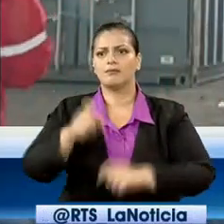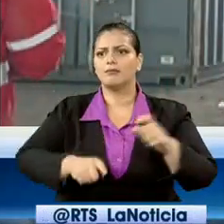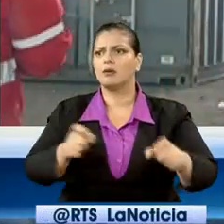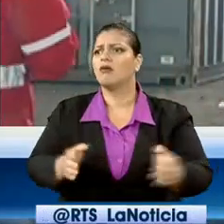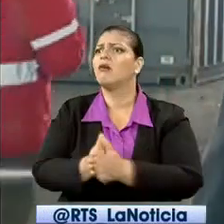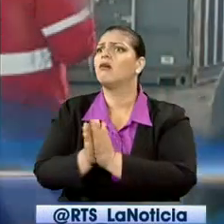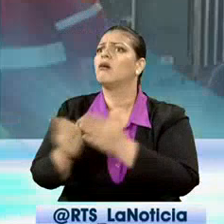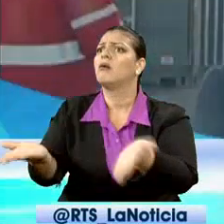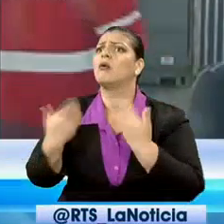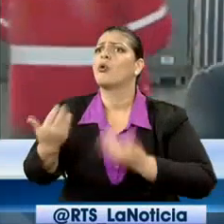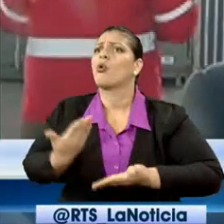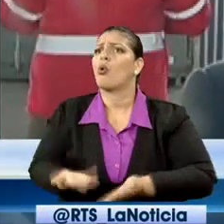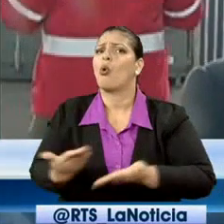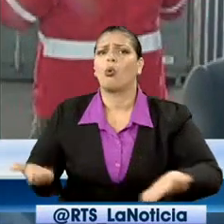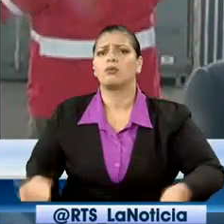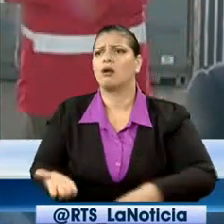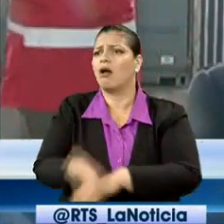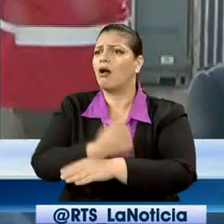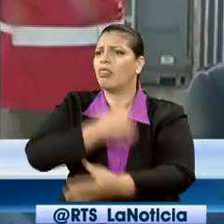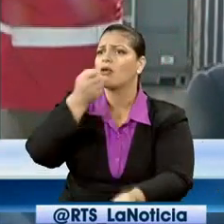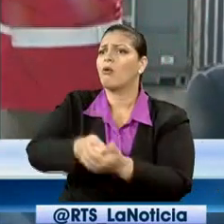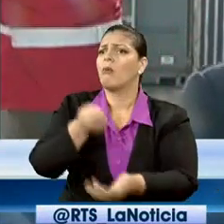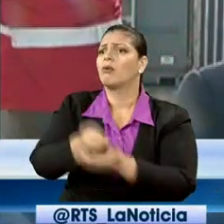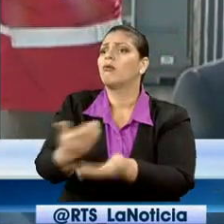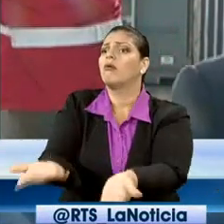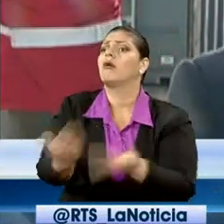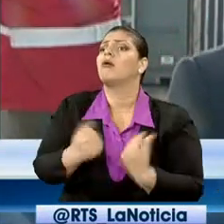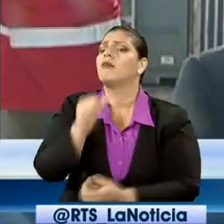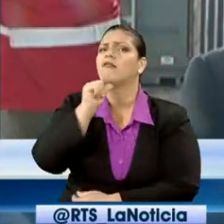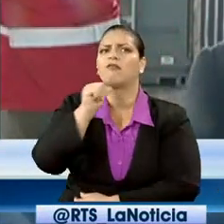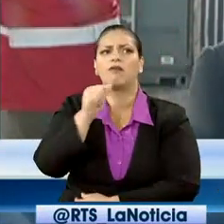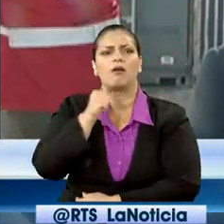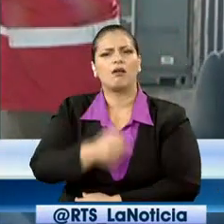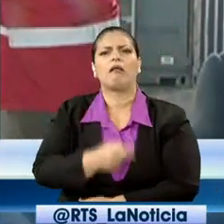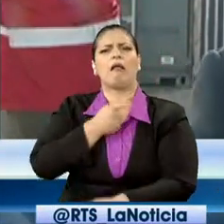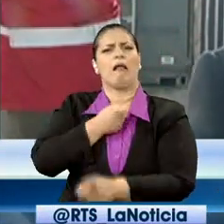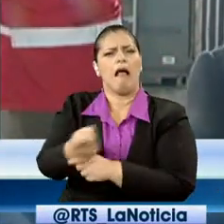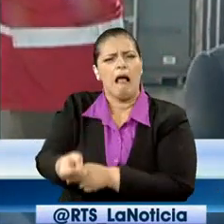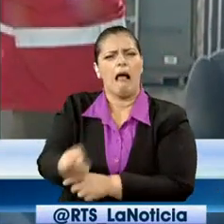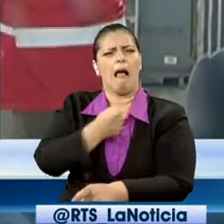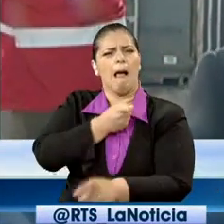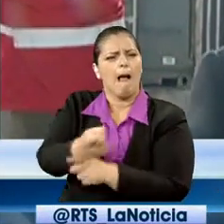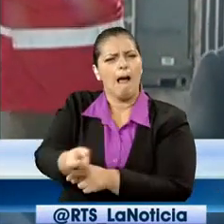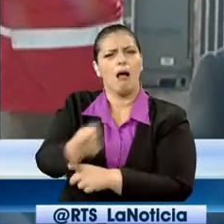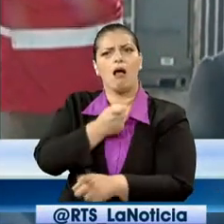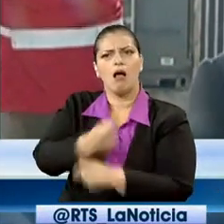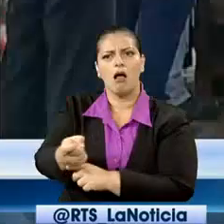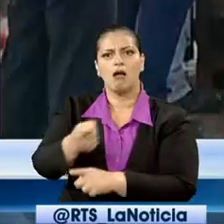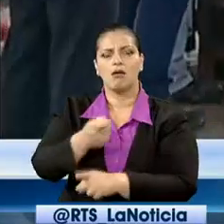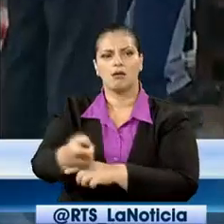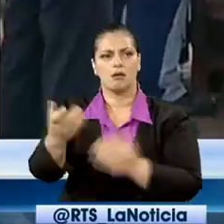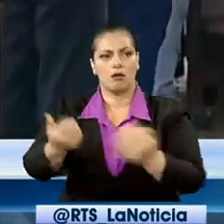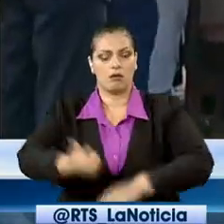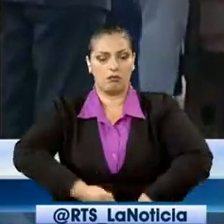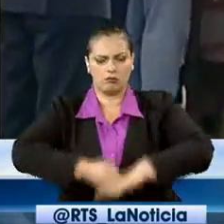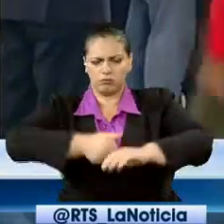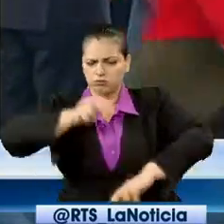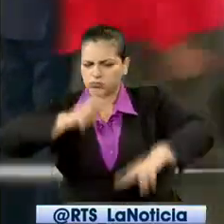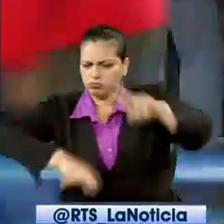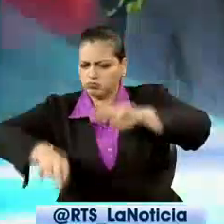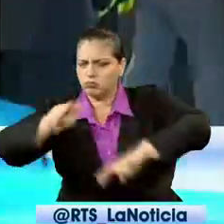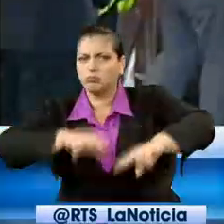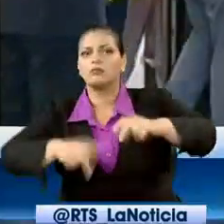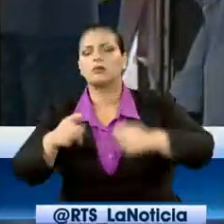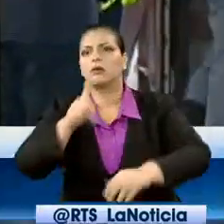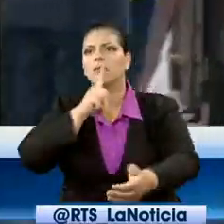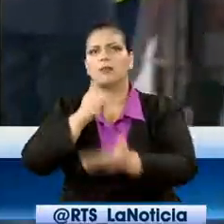de todo lo que significa esta paquetería, una gran cantidad de mercancías dentro de un proceso que no es el normal. En este primer despacho se